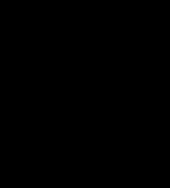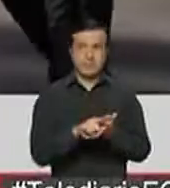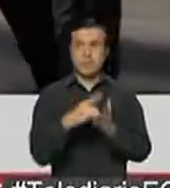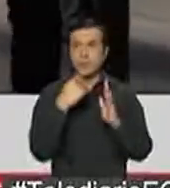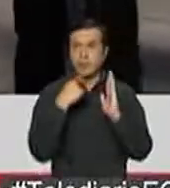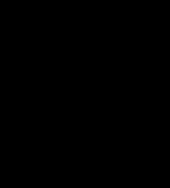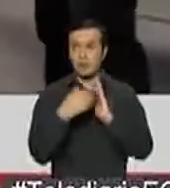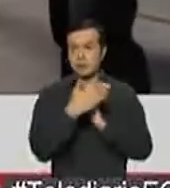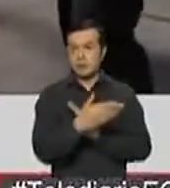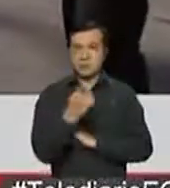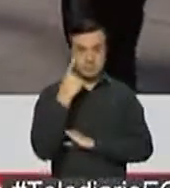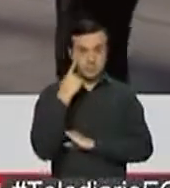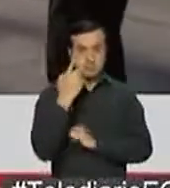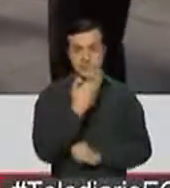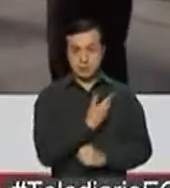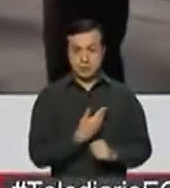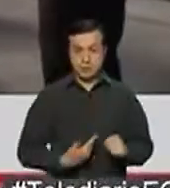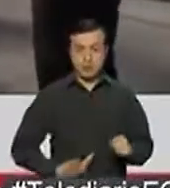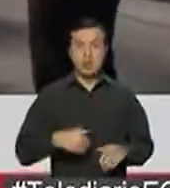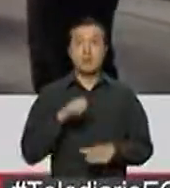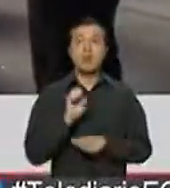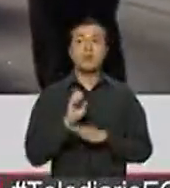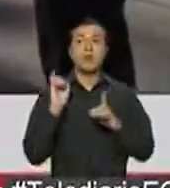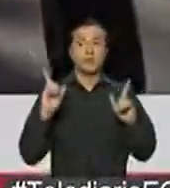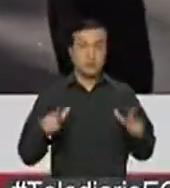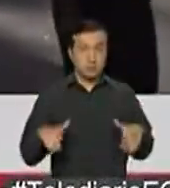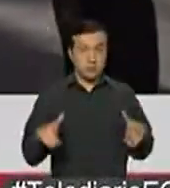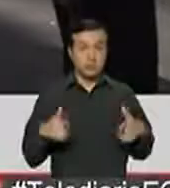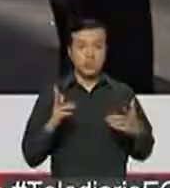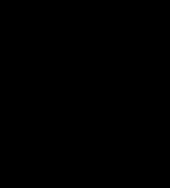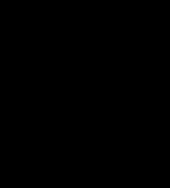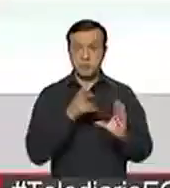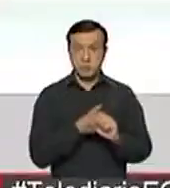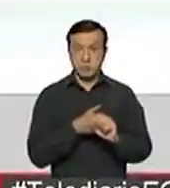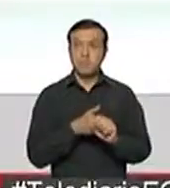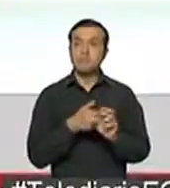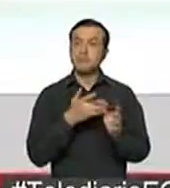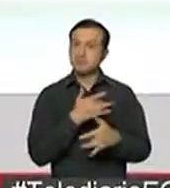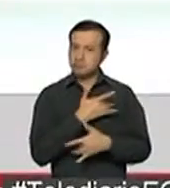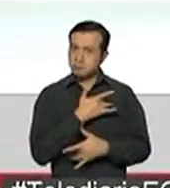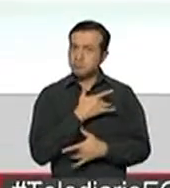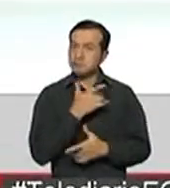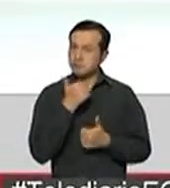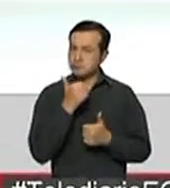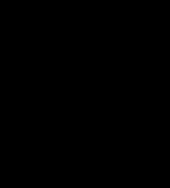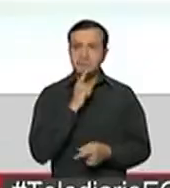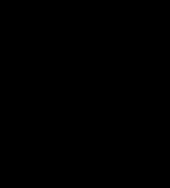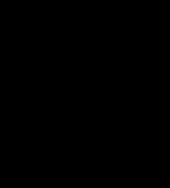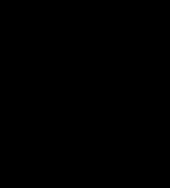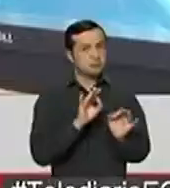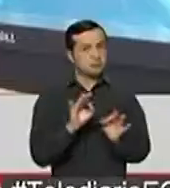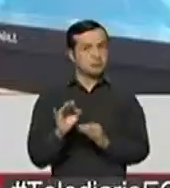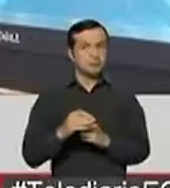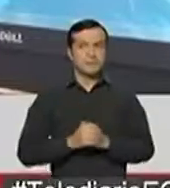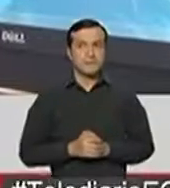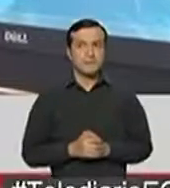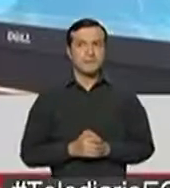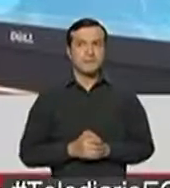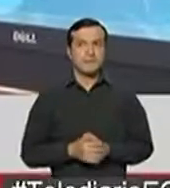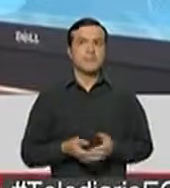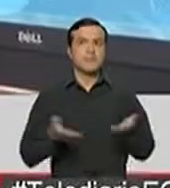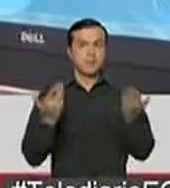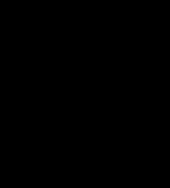ellos, también está el presidente de Ecuador Lenín Moreno, cuya asistencia es bien vista por analistas internacionales. Tiene ya